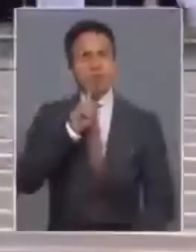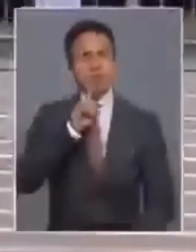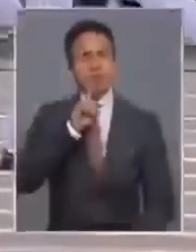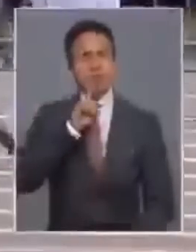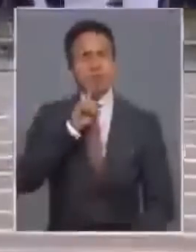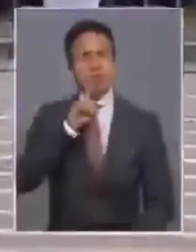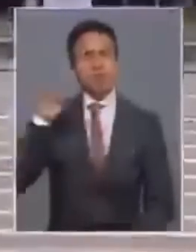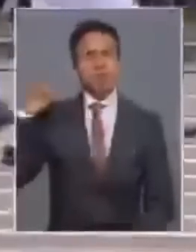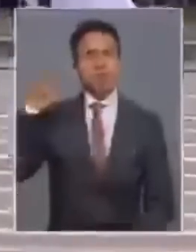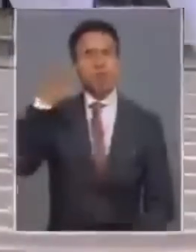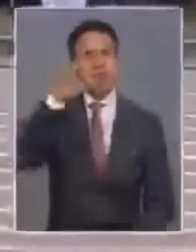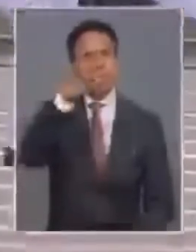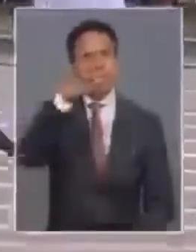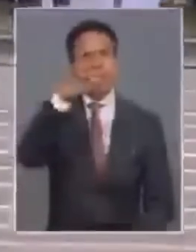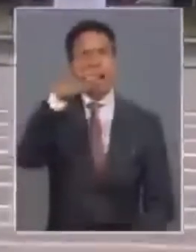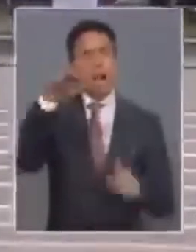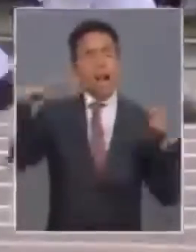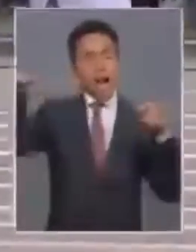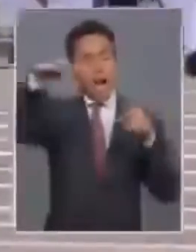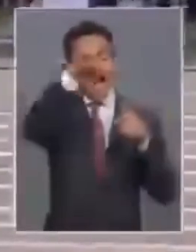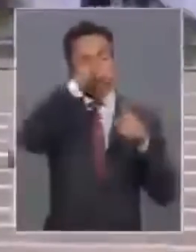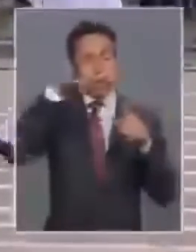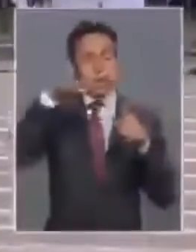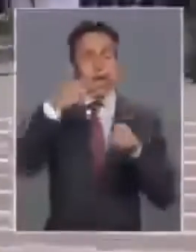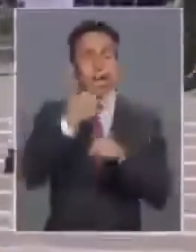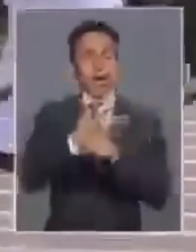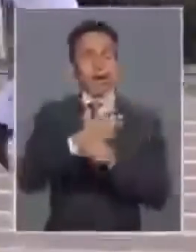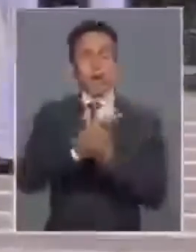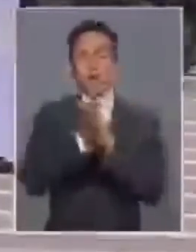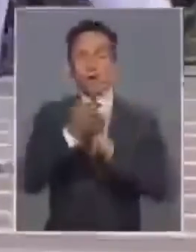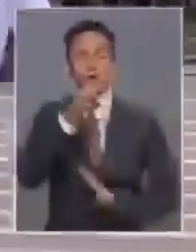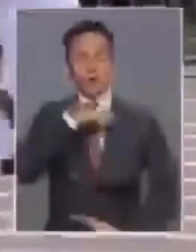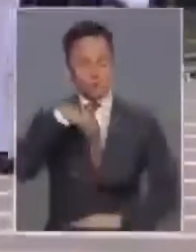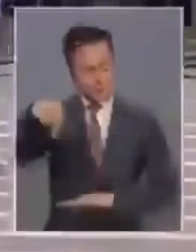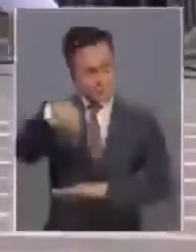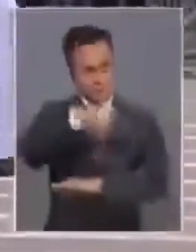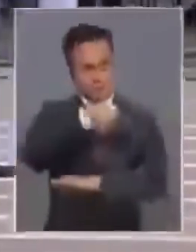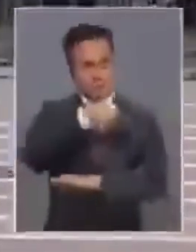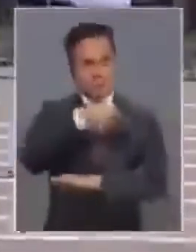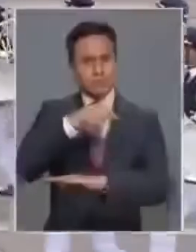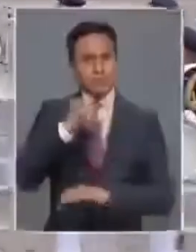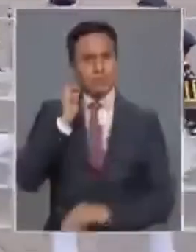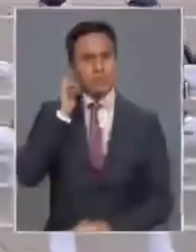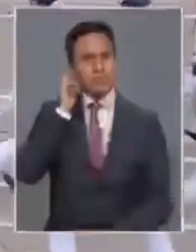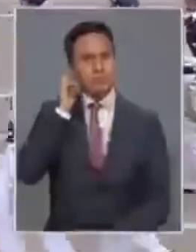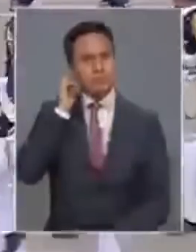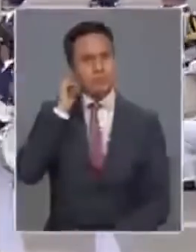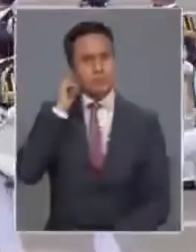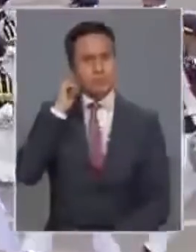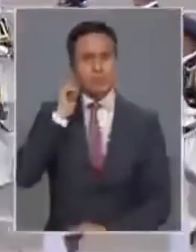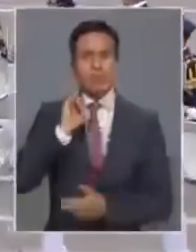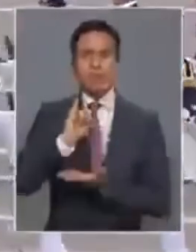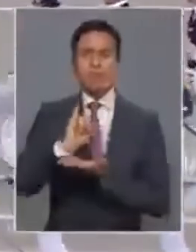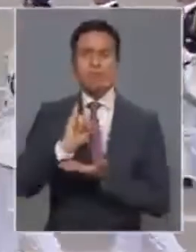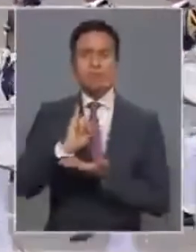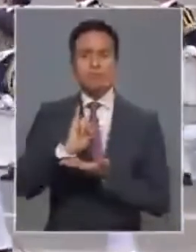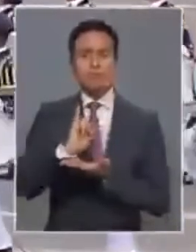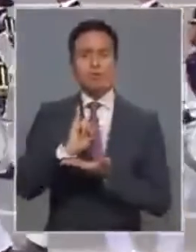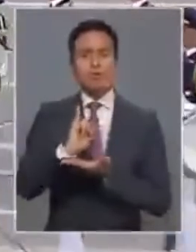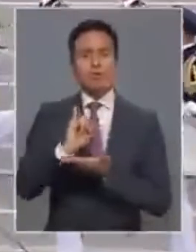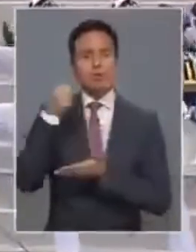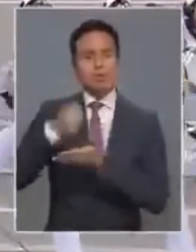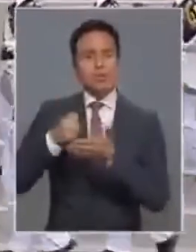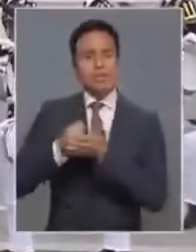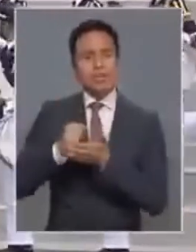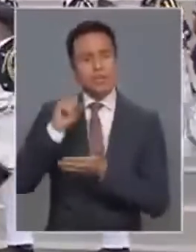fuerza aérea a través de los caminos del aire que está presente en todo Chile, tal como lo soñó el fundador de la institución y prócer de la